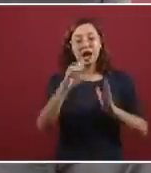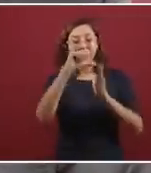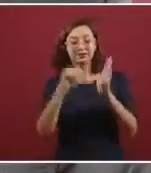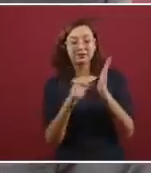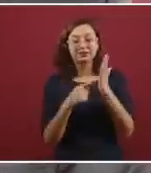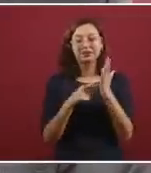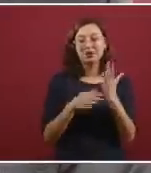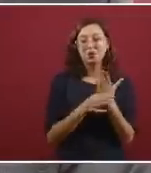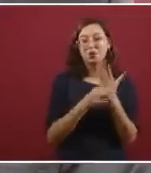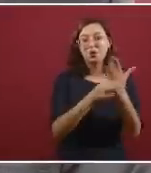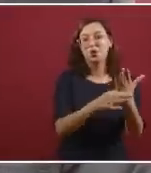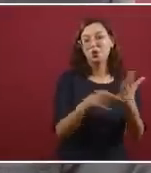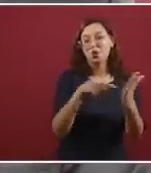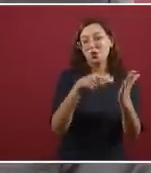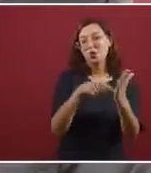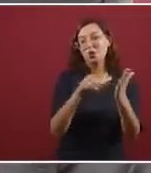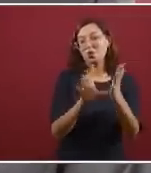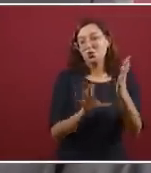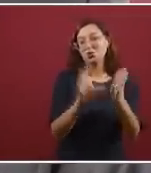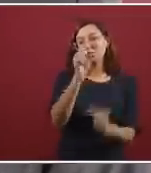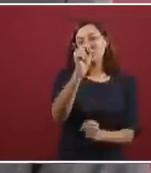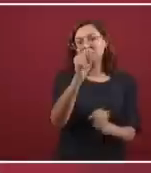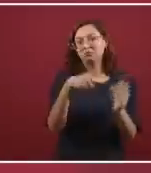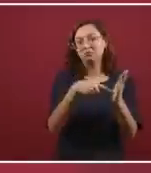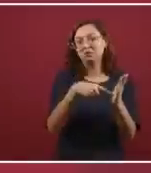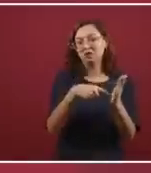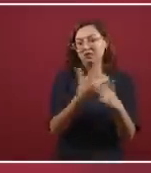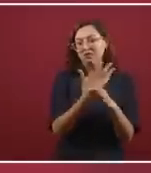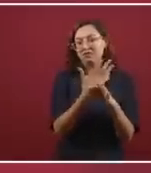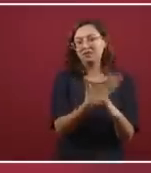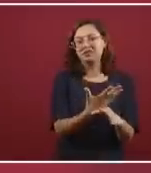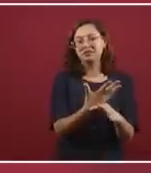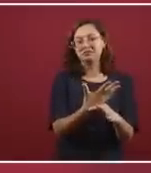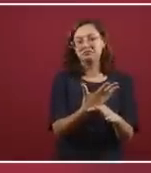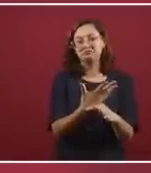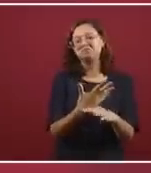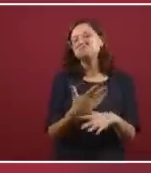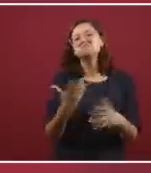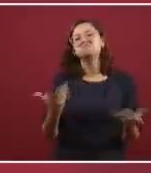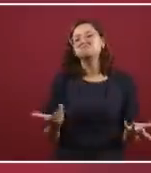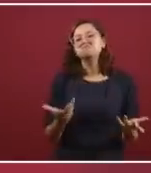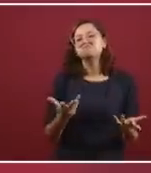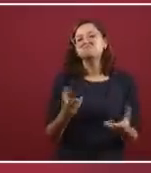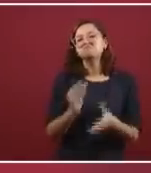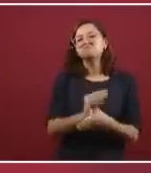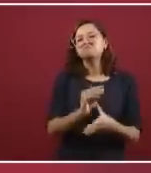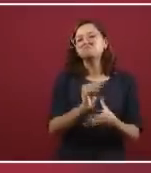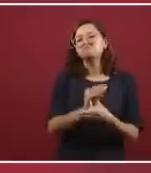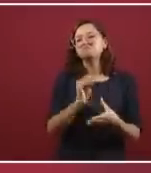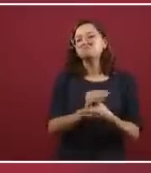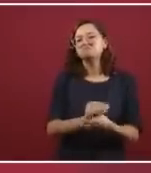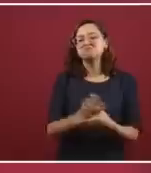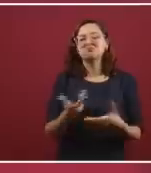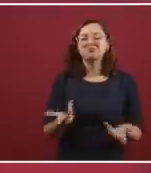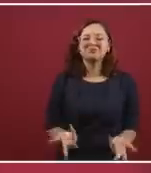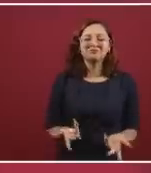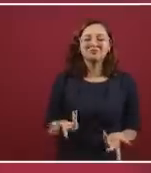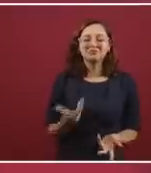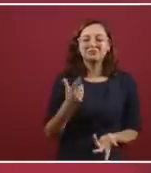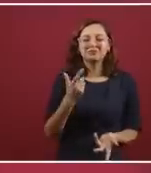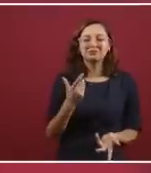es el principio constitución no se lleva a la práctica si